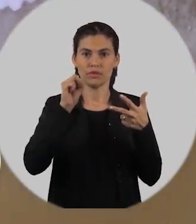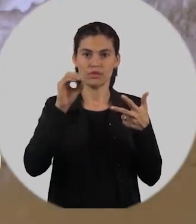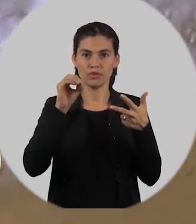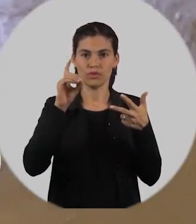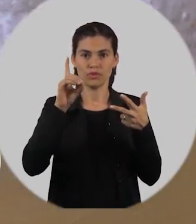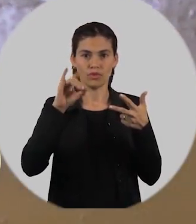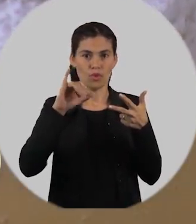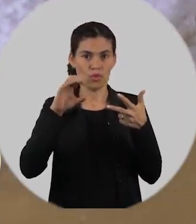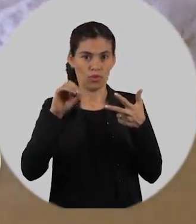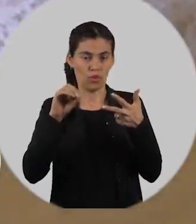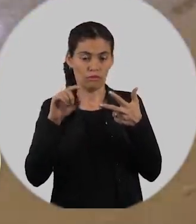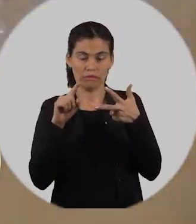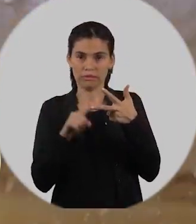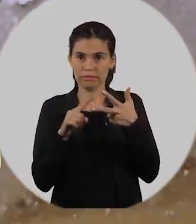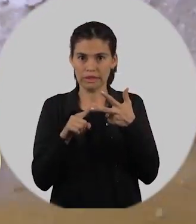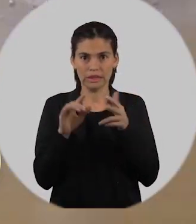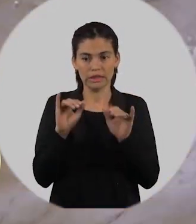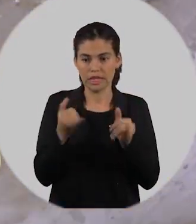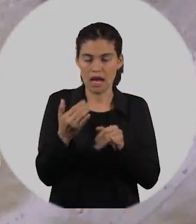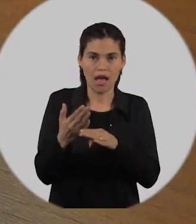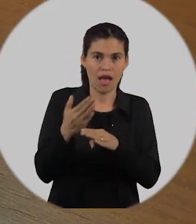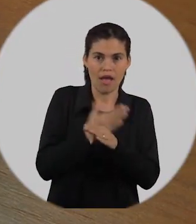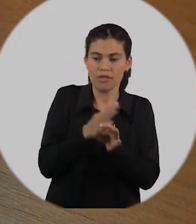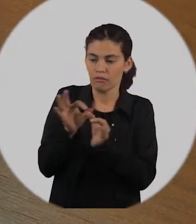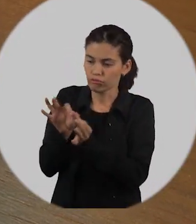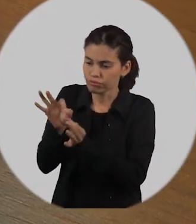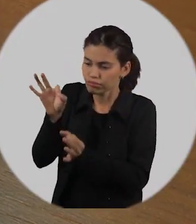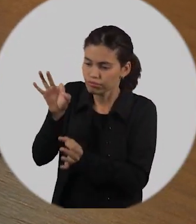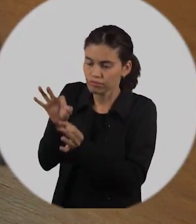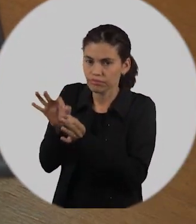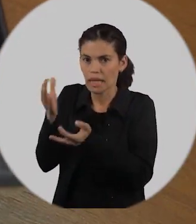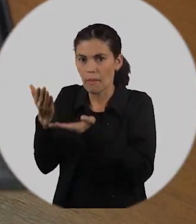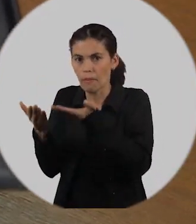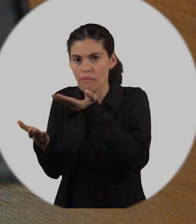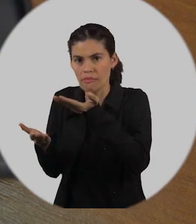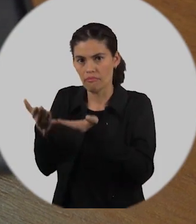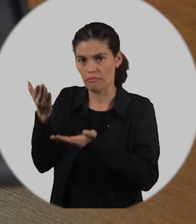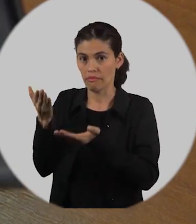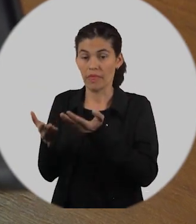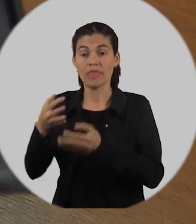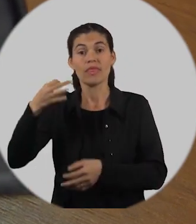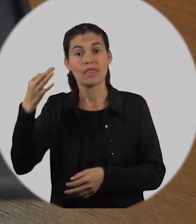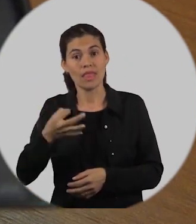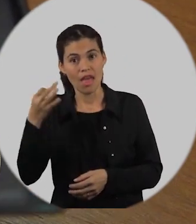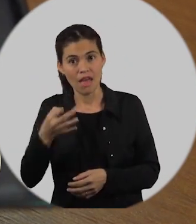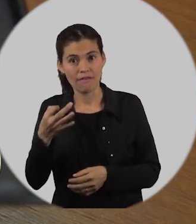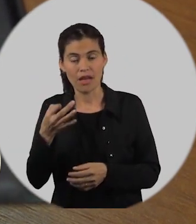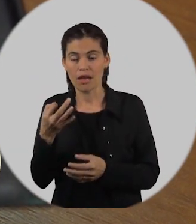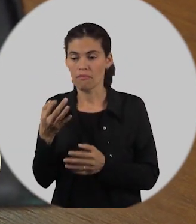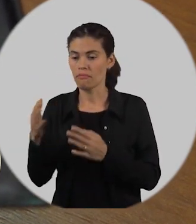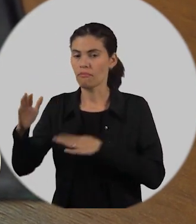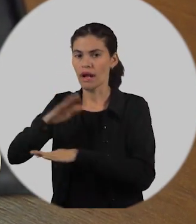completo. Esto ya tenemos todo nosotros pesado, todo, porque siempre es importante trabajar